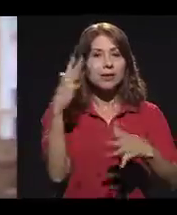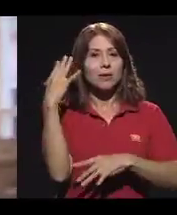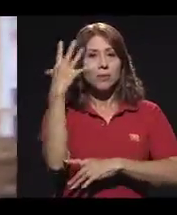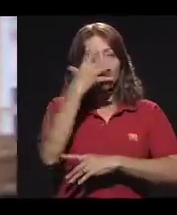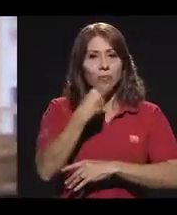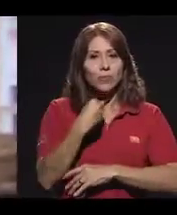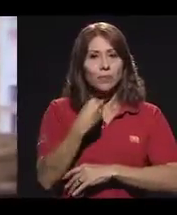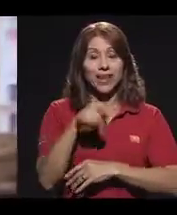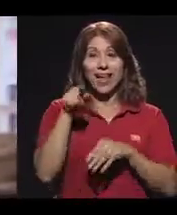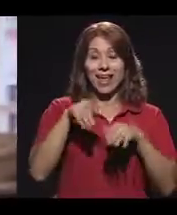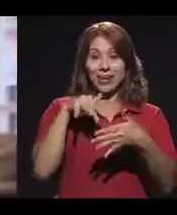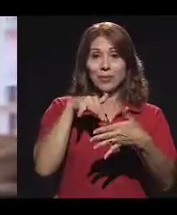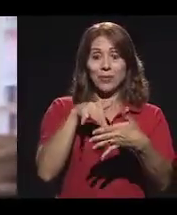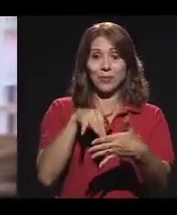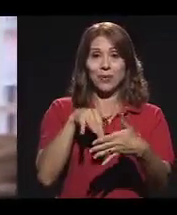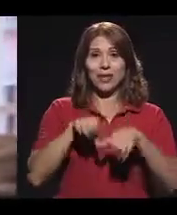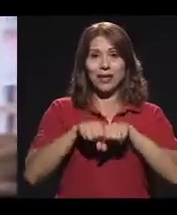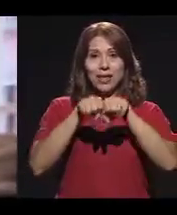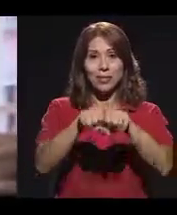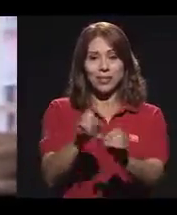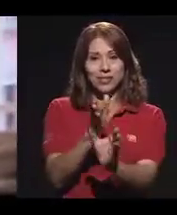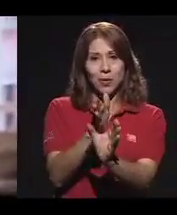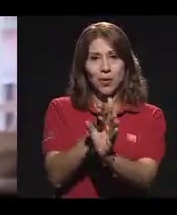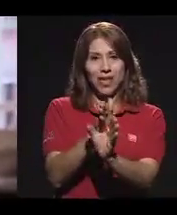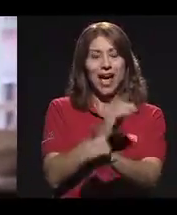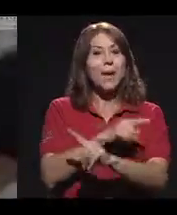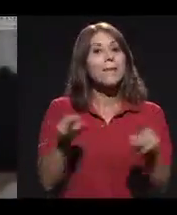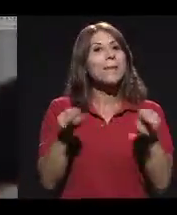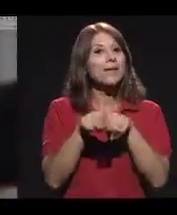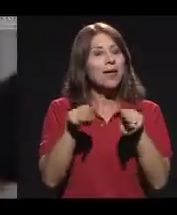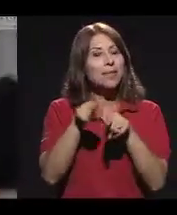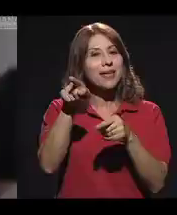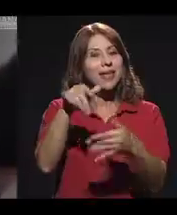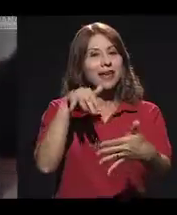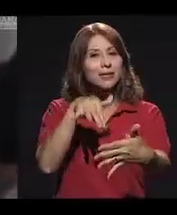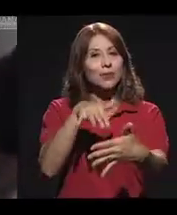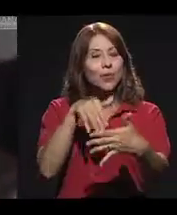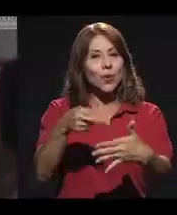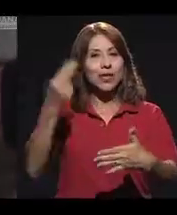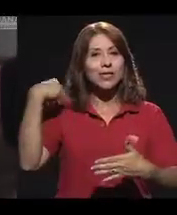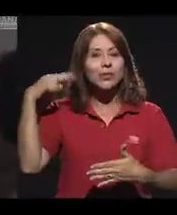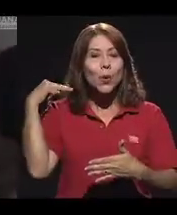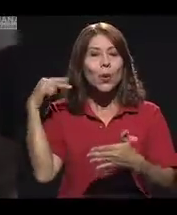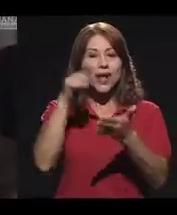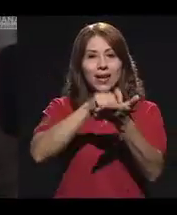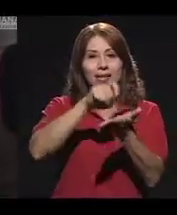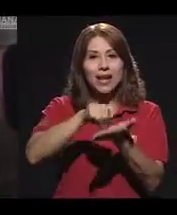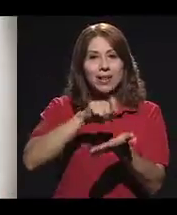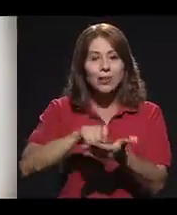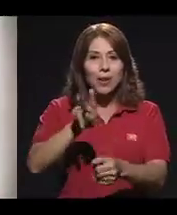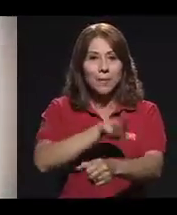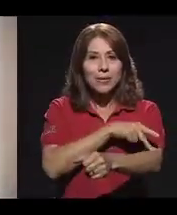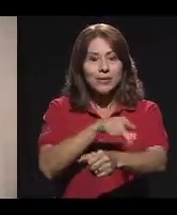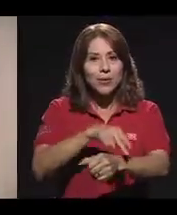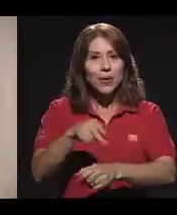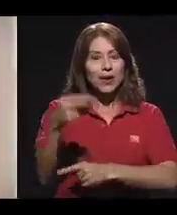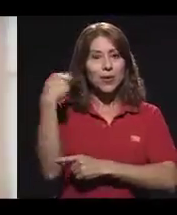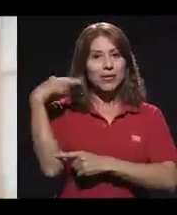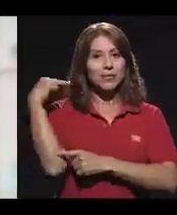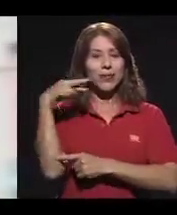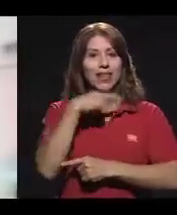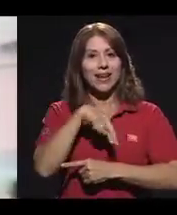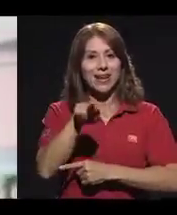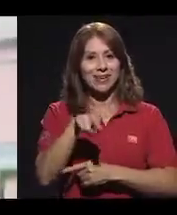Se graduó en psicología, pero mientras asistió a la universidad, también estudió historia, literatura, poesía e historia de